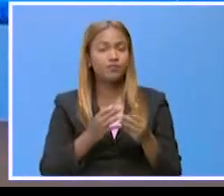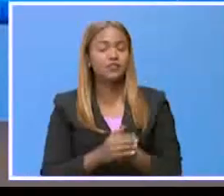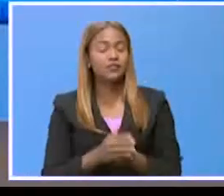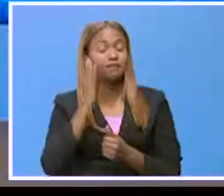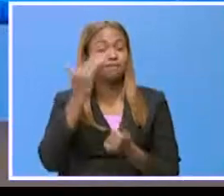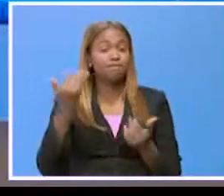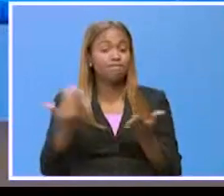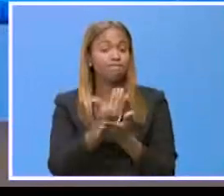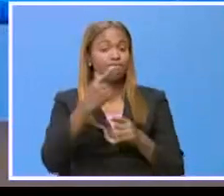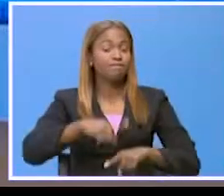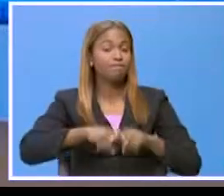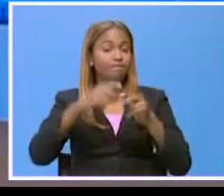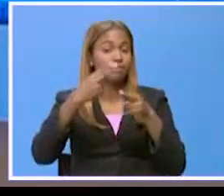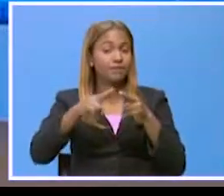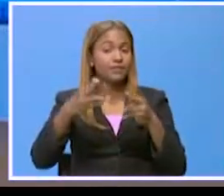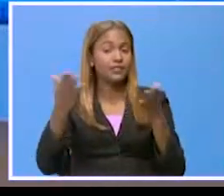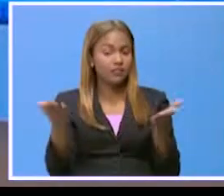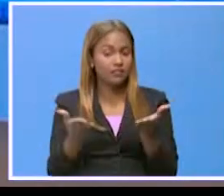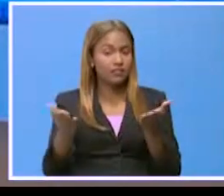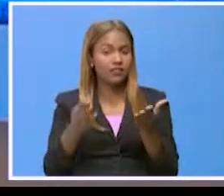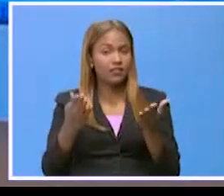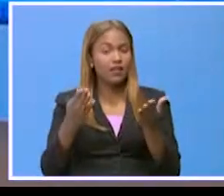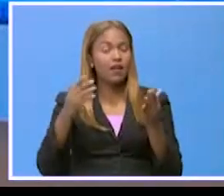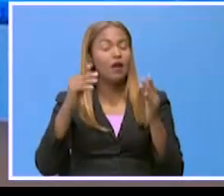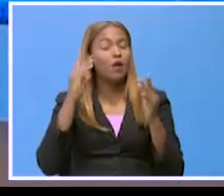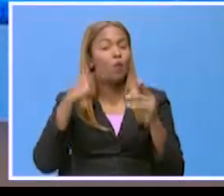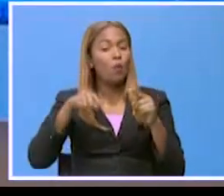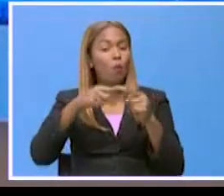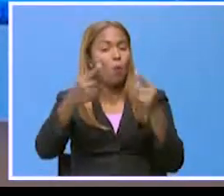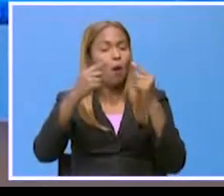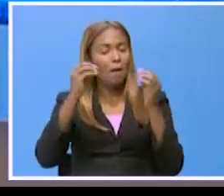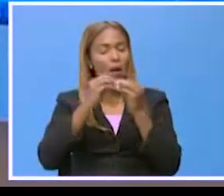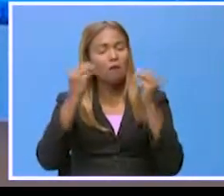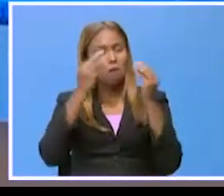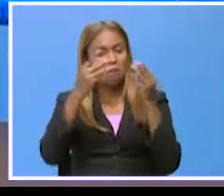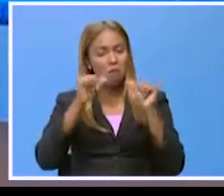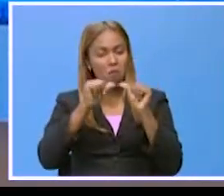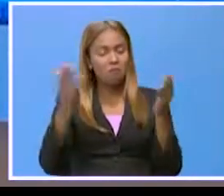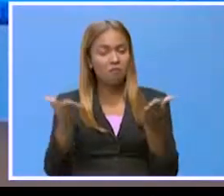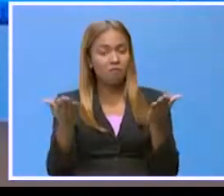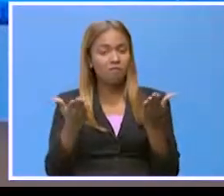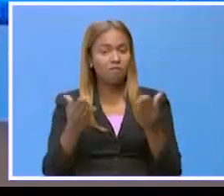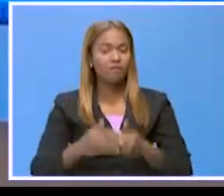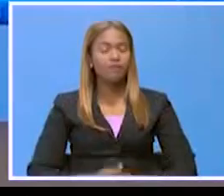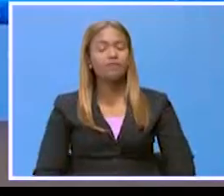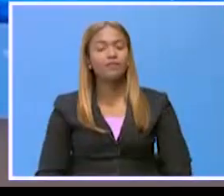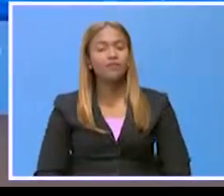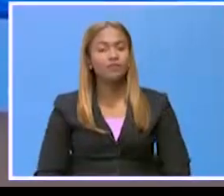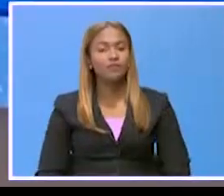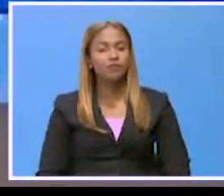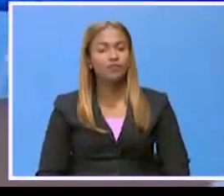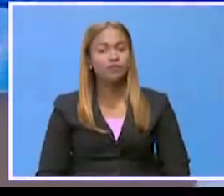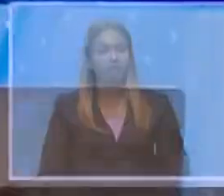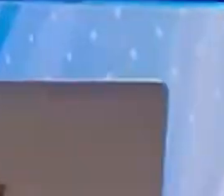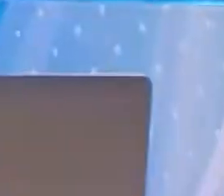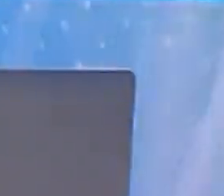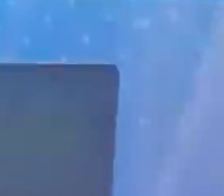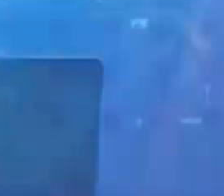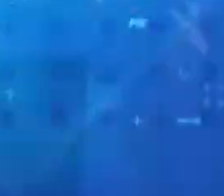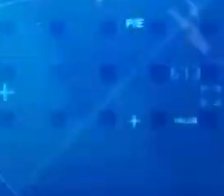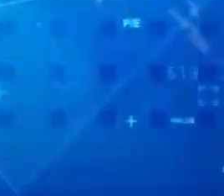nuevamente nos vamos a una brevísima pausa comercial de inmediato más noticias aquí en este noticiero no se vaya